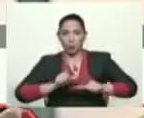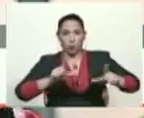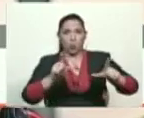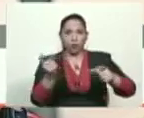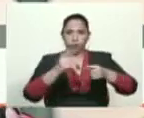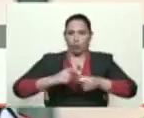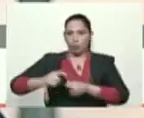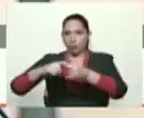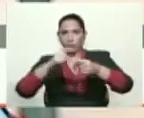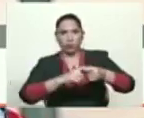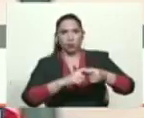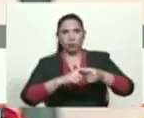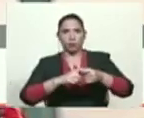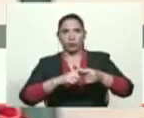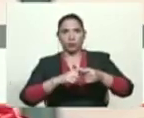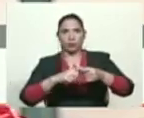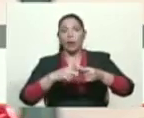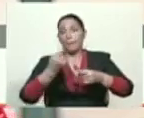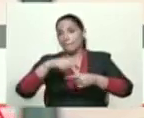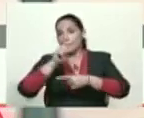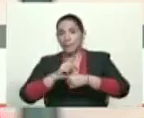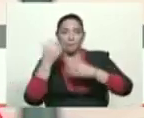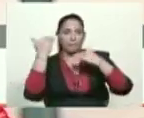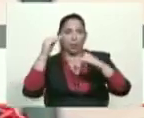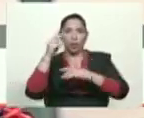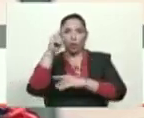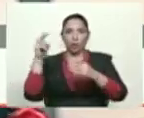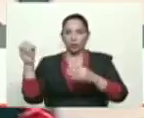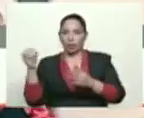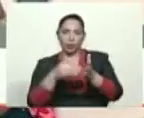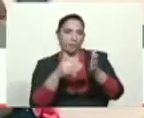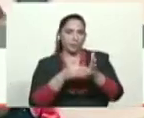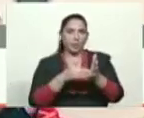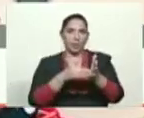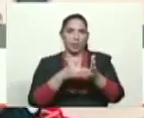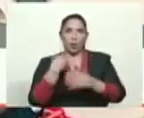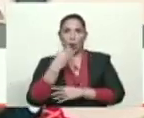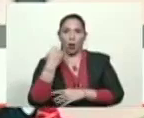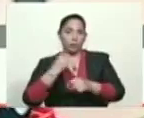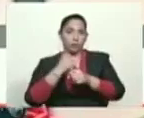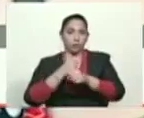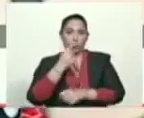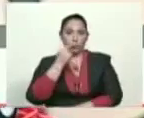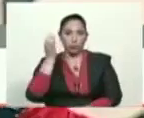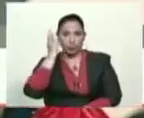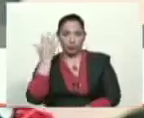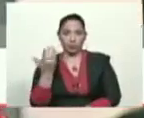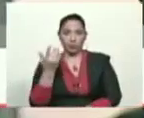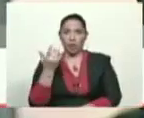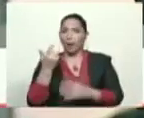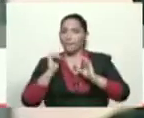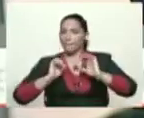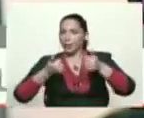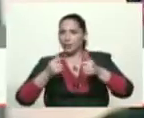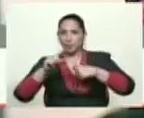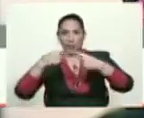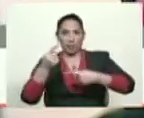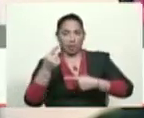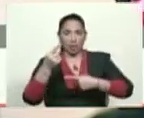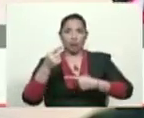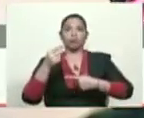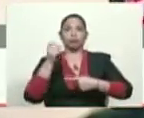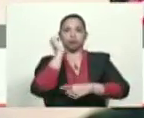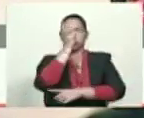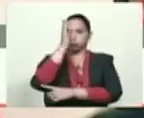incorporación de por lo menos en esta primera etapa 200.000 jóvenes como trabajadores y trabajadoras ya comenzamos a partir de mañana asamblea